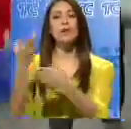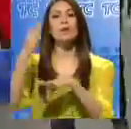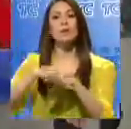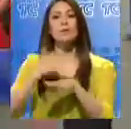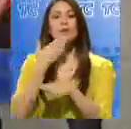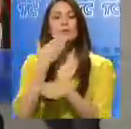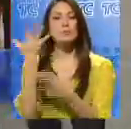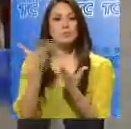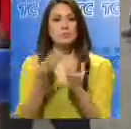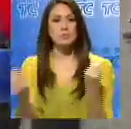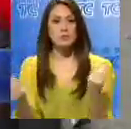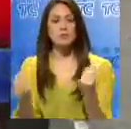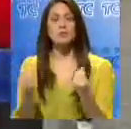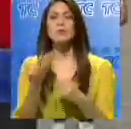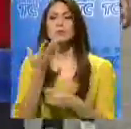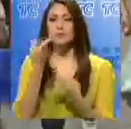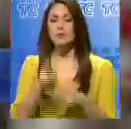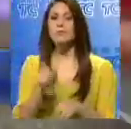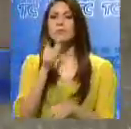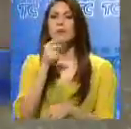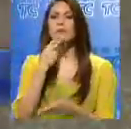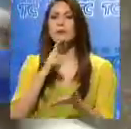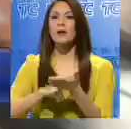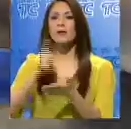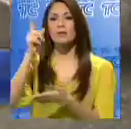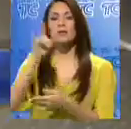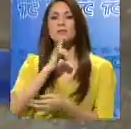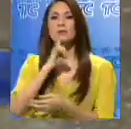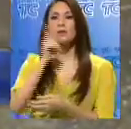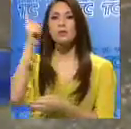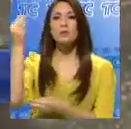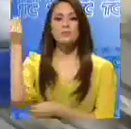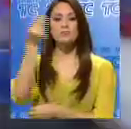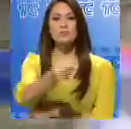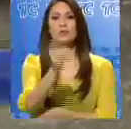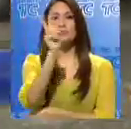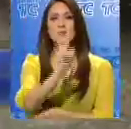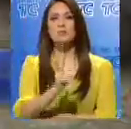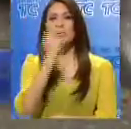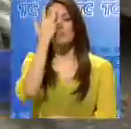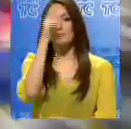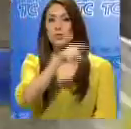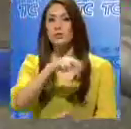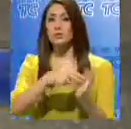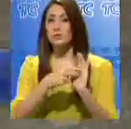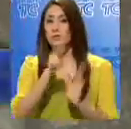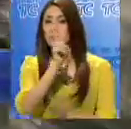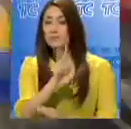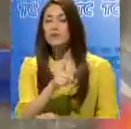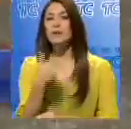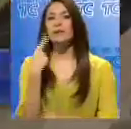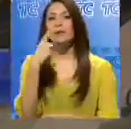de la reciente orden ejecutiva emitida por el gobierno americano al considerar a Venezuela